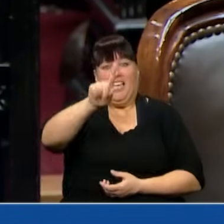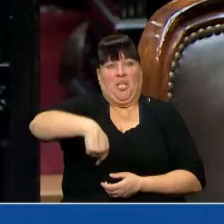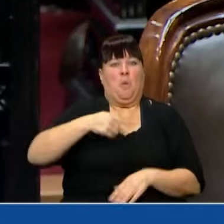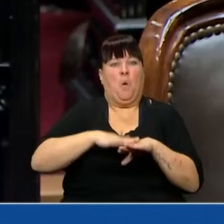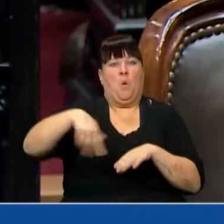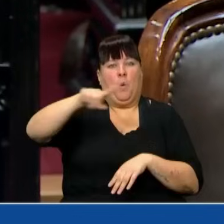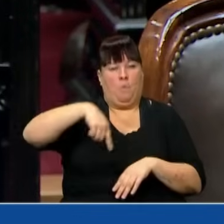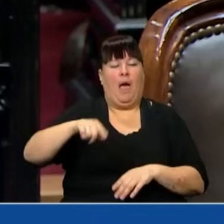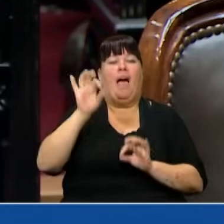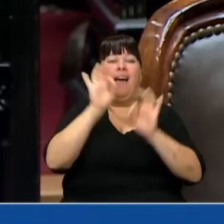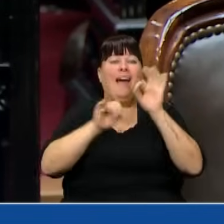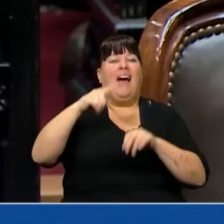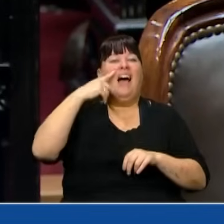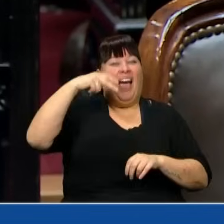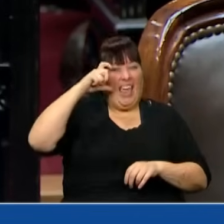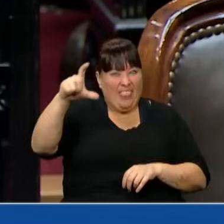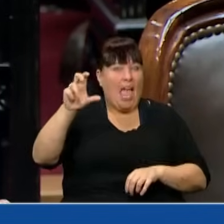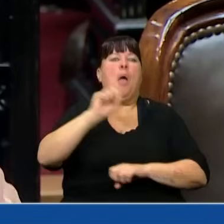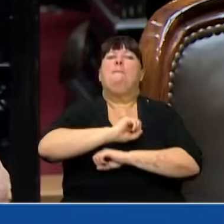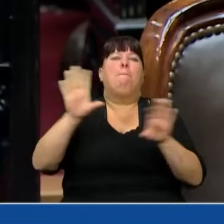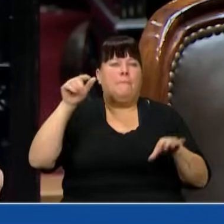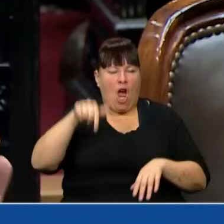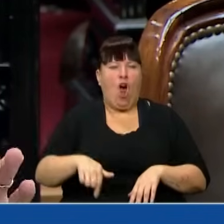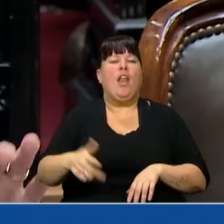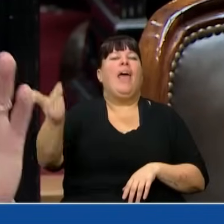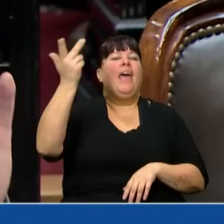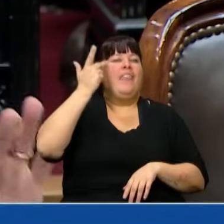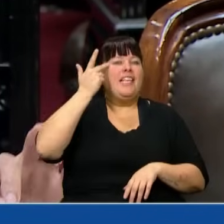Y los datos de hoy del INDEC lo ponen todavía peor.